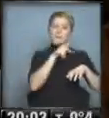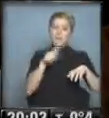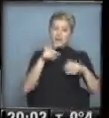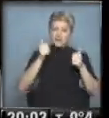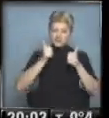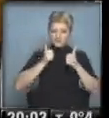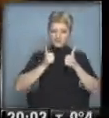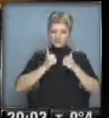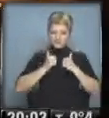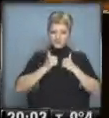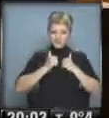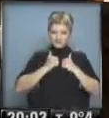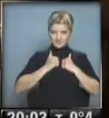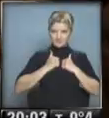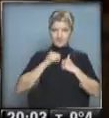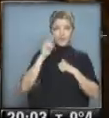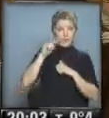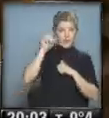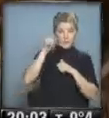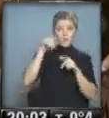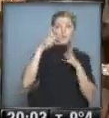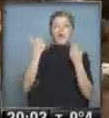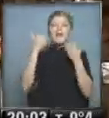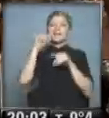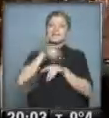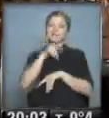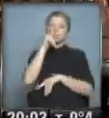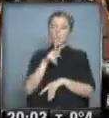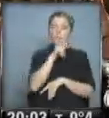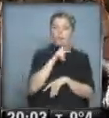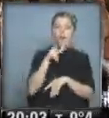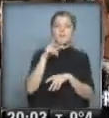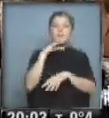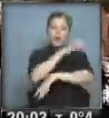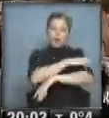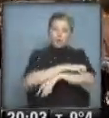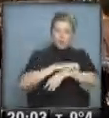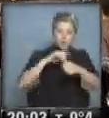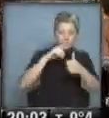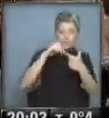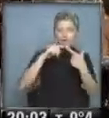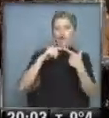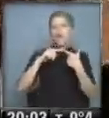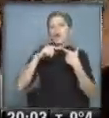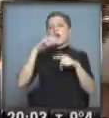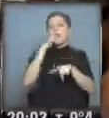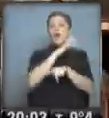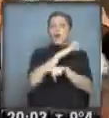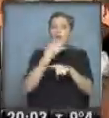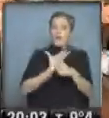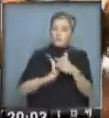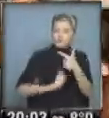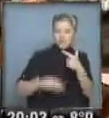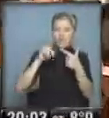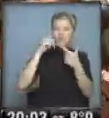supuesto, este es un Papa lleno de gestos que tienen que ver con la pobreza, con la humildad, con la renuncia absoluta al